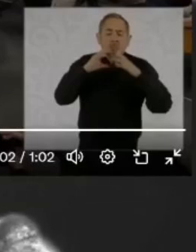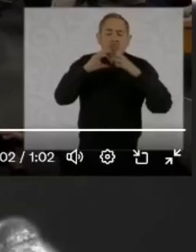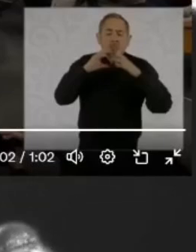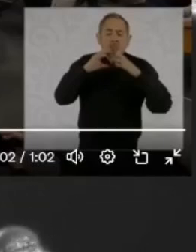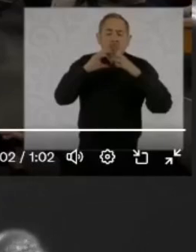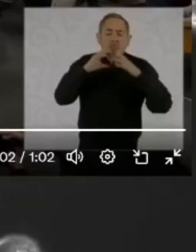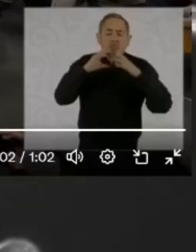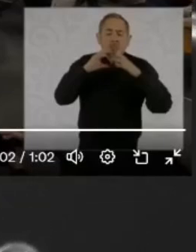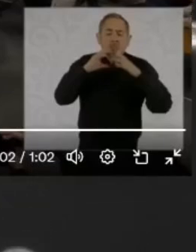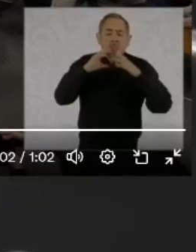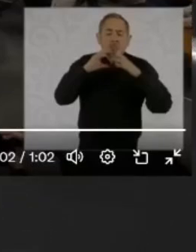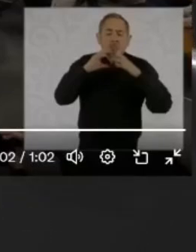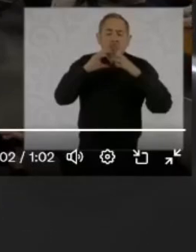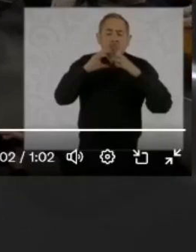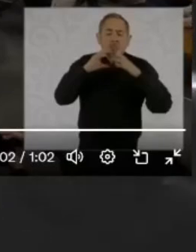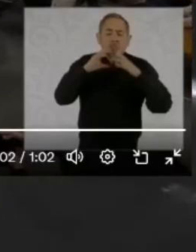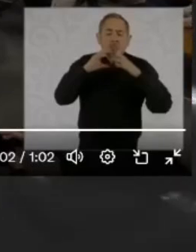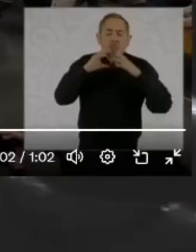gente leche,